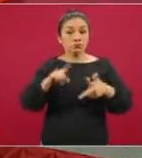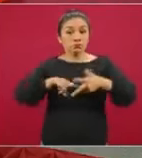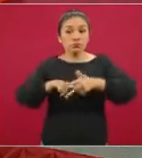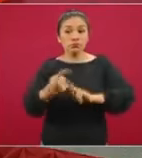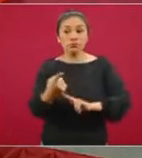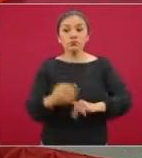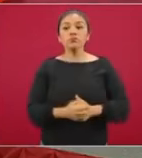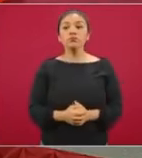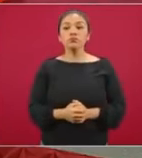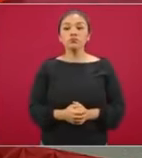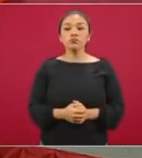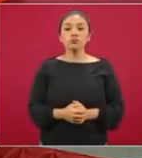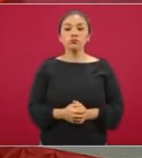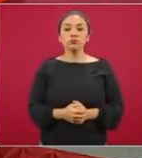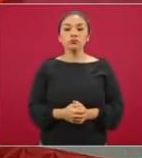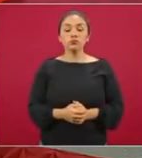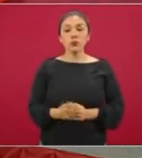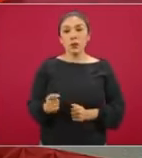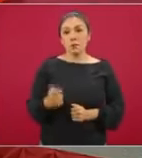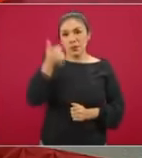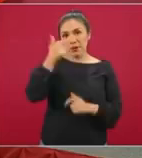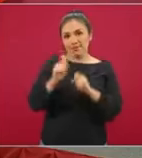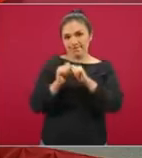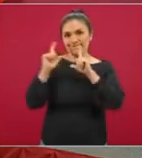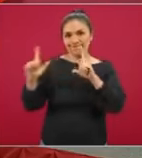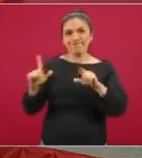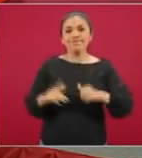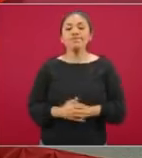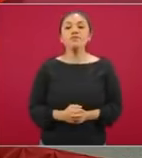iniciar con la primera parte.